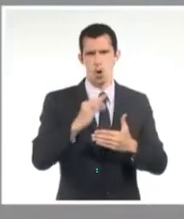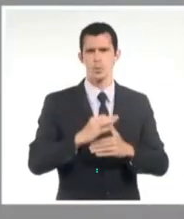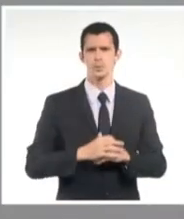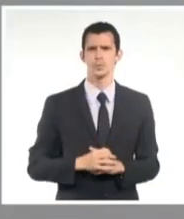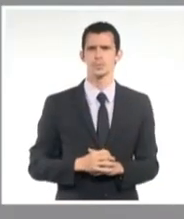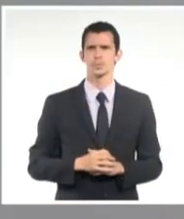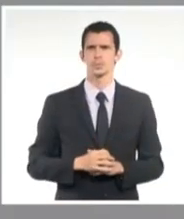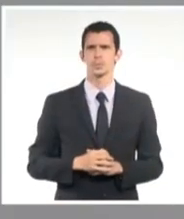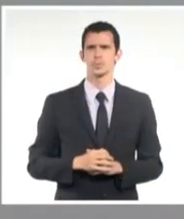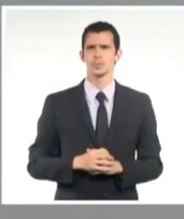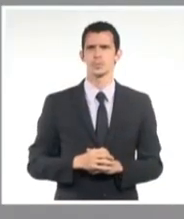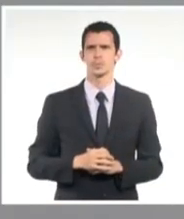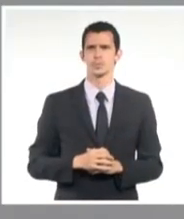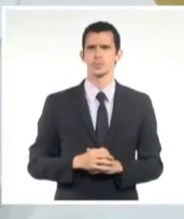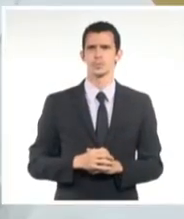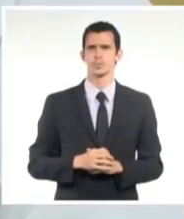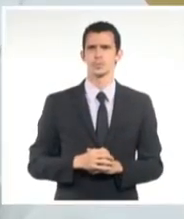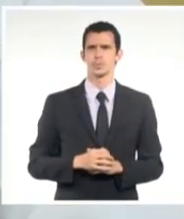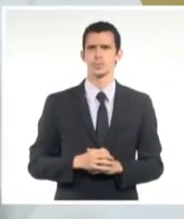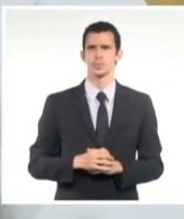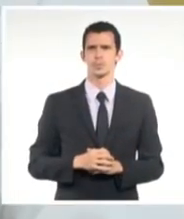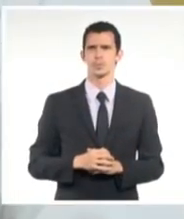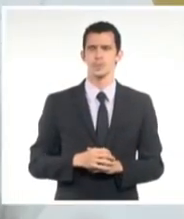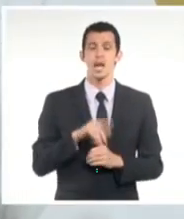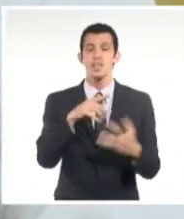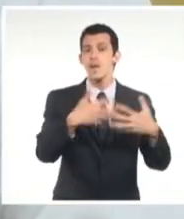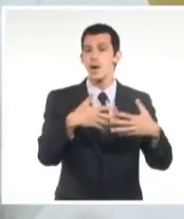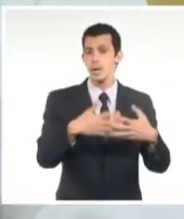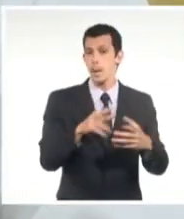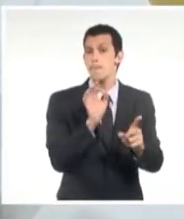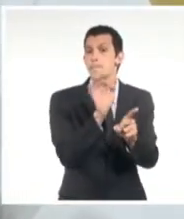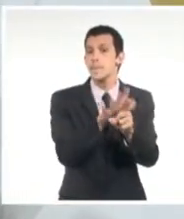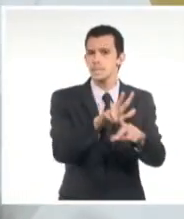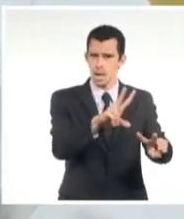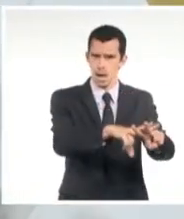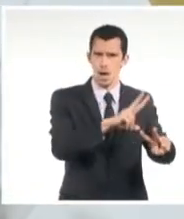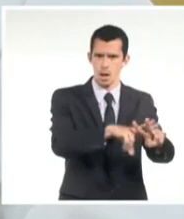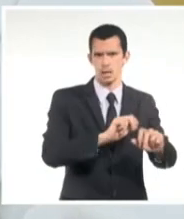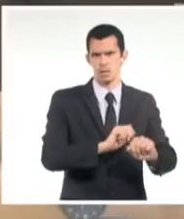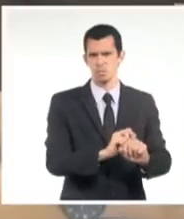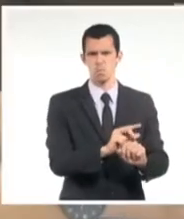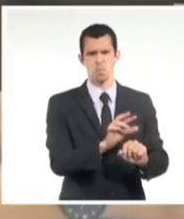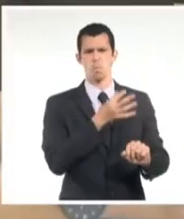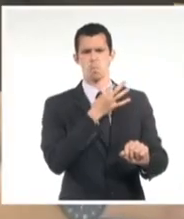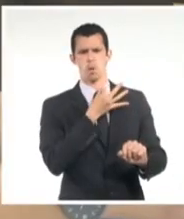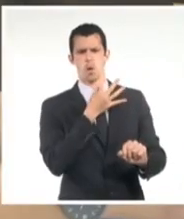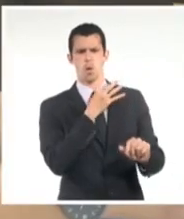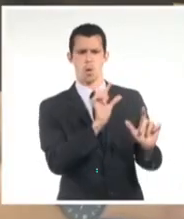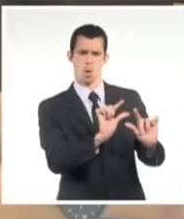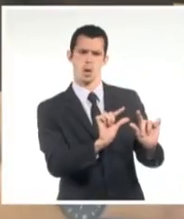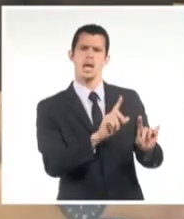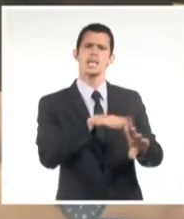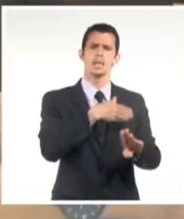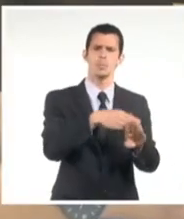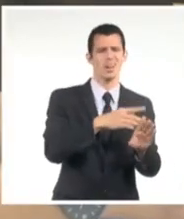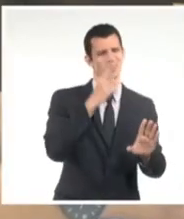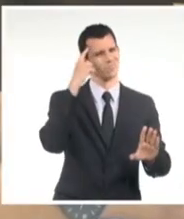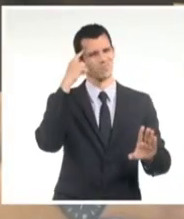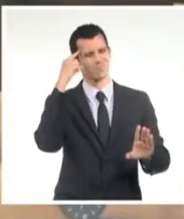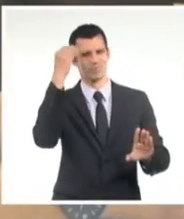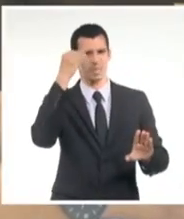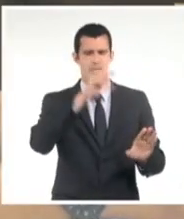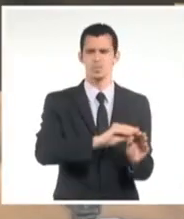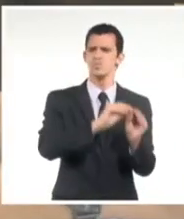La producción de Curmeric comenzó en La Habana, pero en baja escala. Luego se introdujo en los propósitos productivos de la empresa Laboratorio